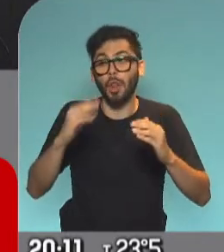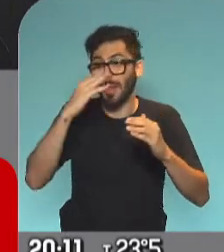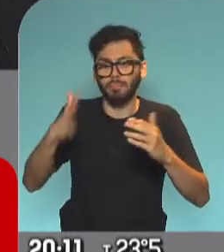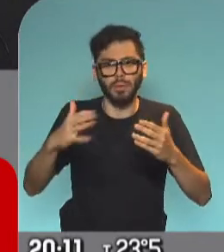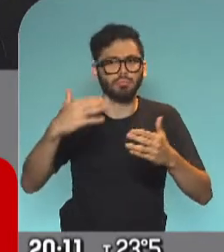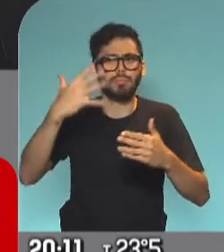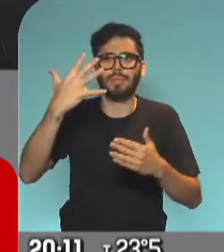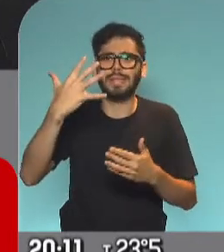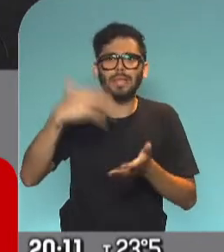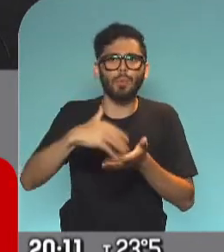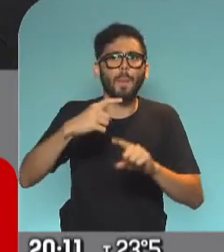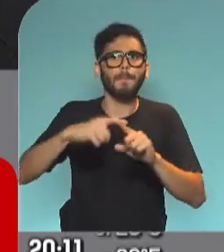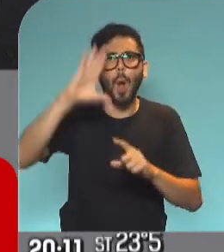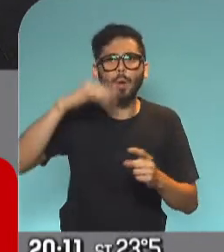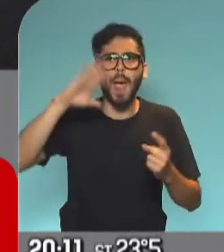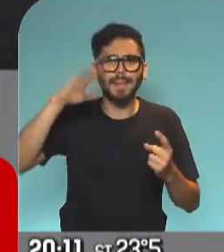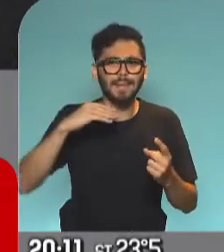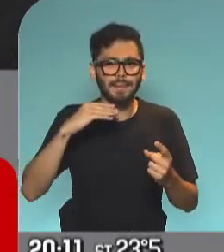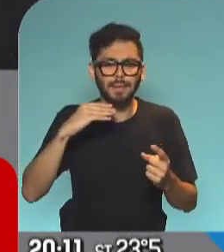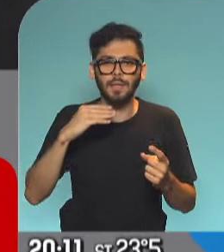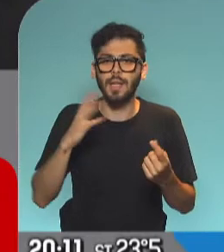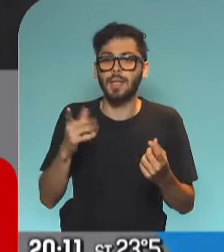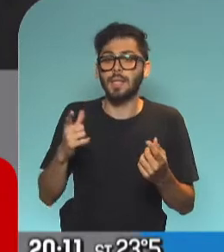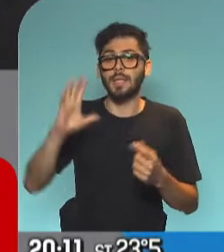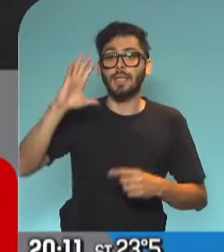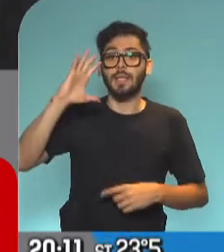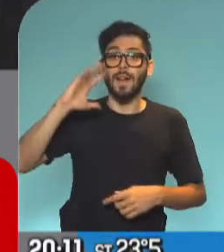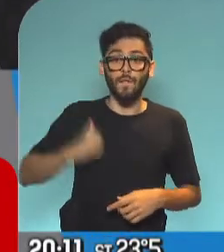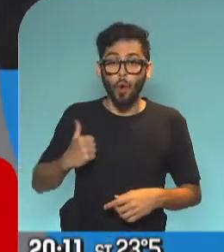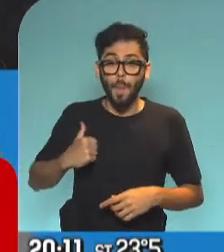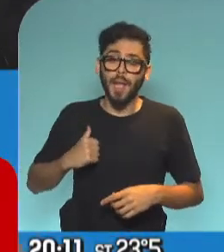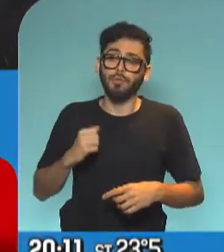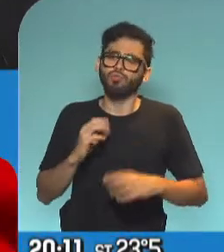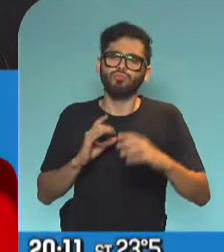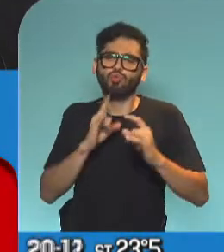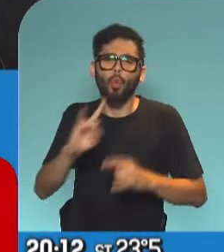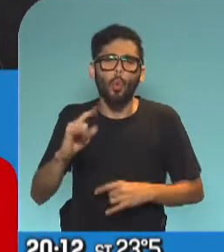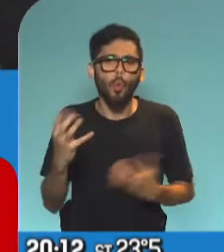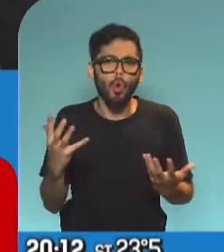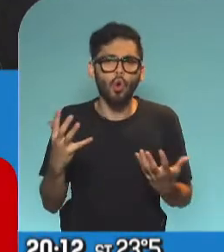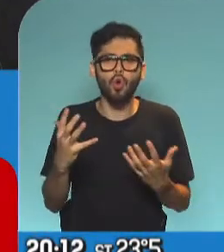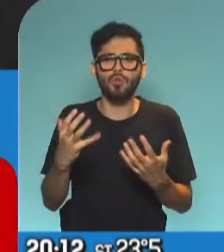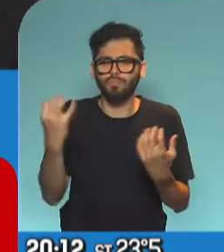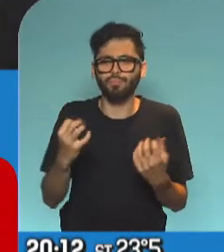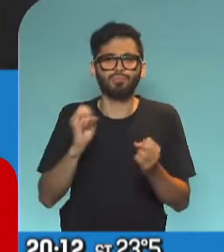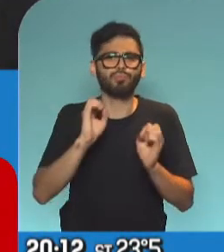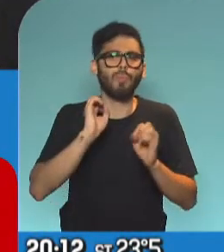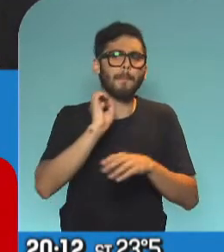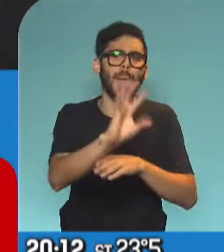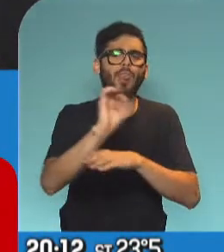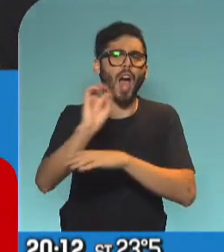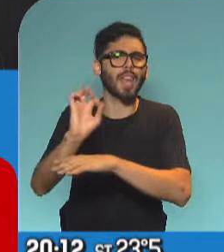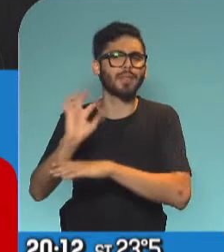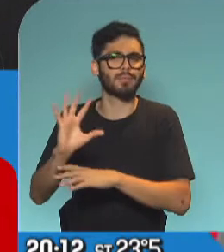rol de las Fuerzas Armadas está fundamentalmente en la provisión de la logística y de la logística de transporte, sobre todo en la primera parte, ¿no?